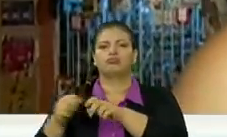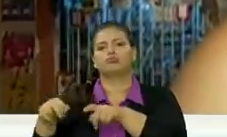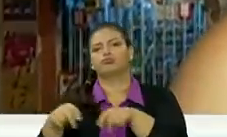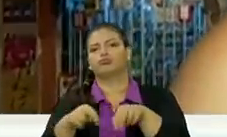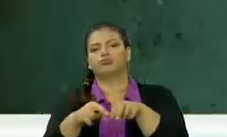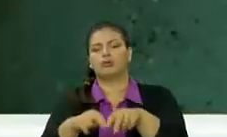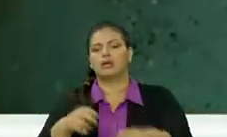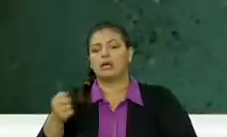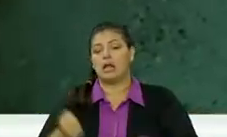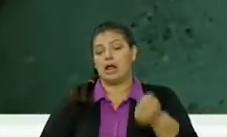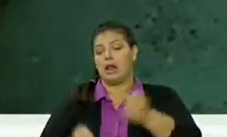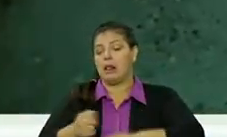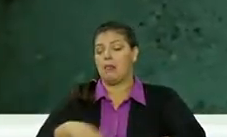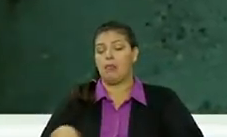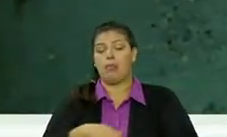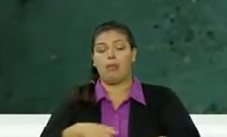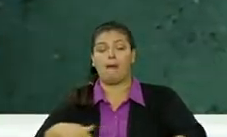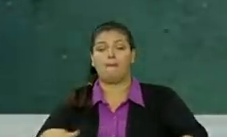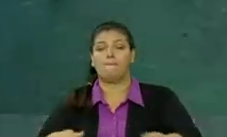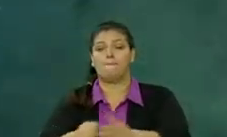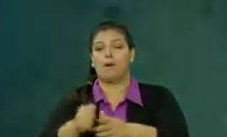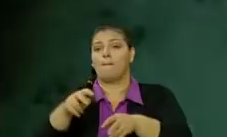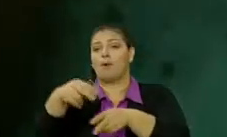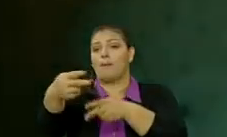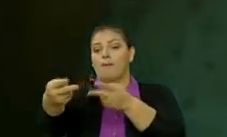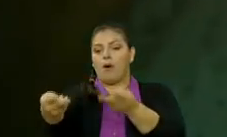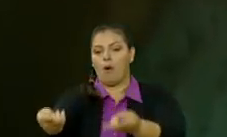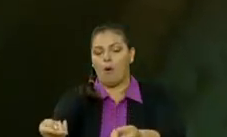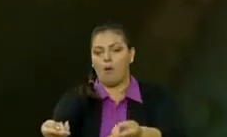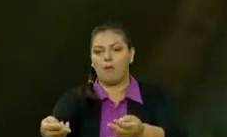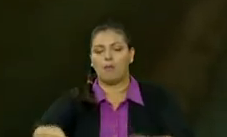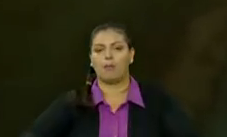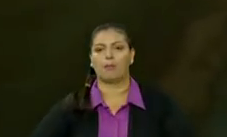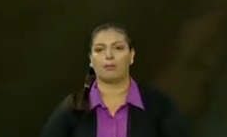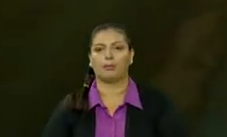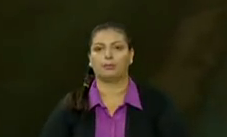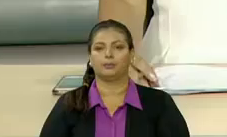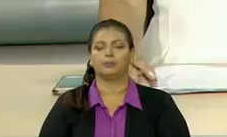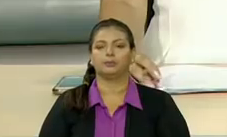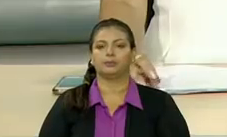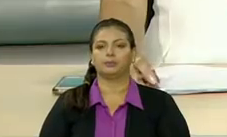¿qué seguridad hay? Informó Jorge Salazar.